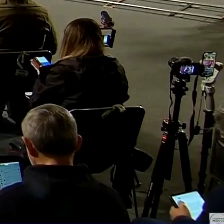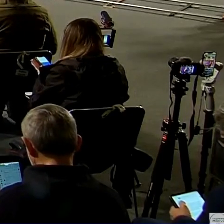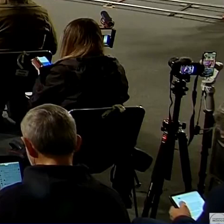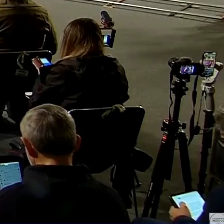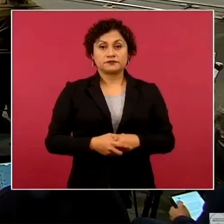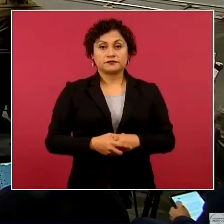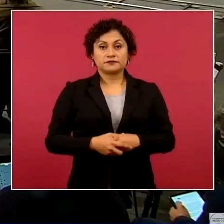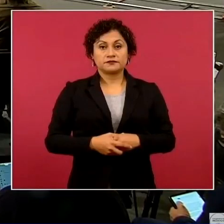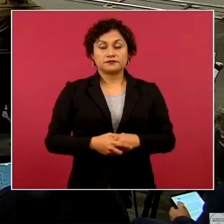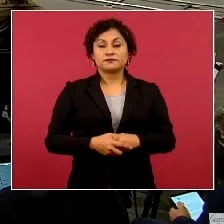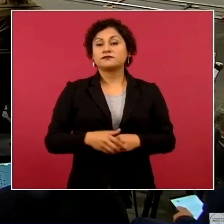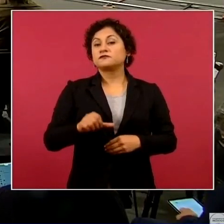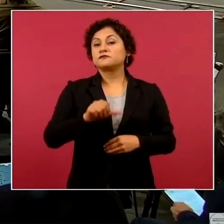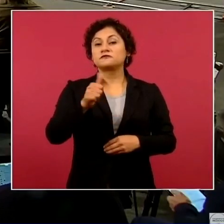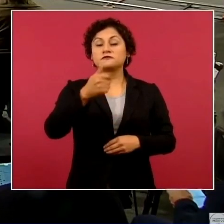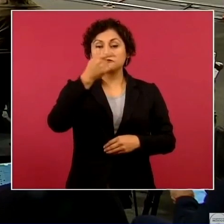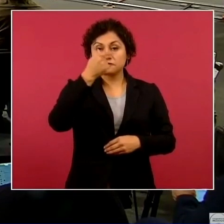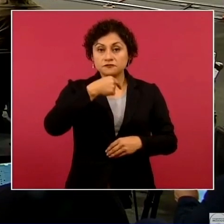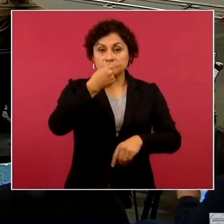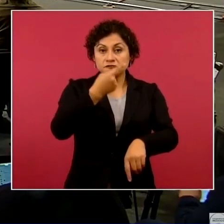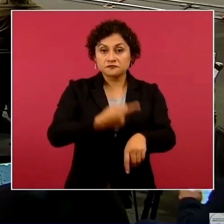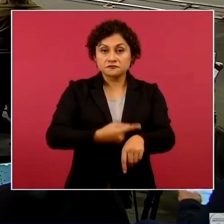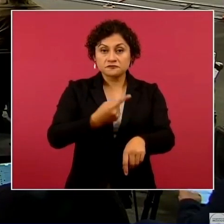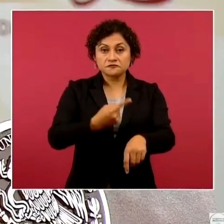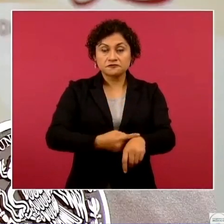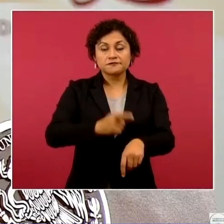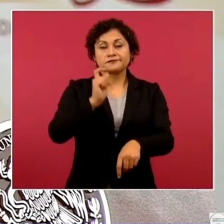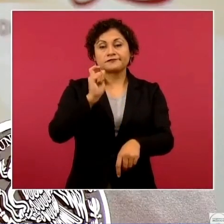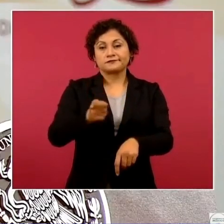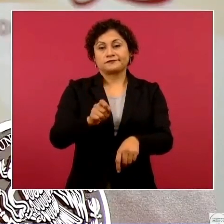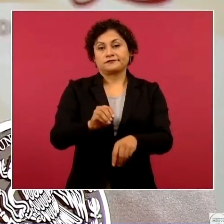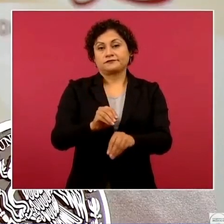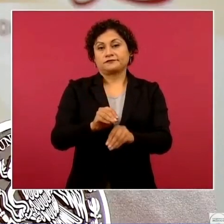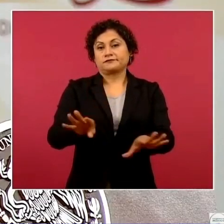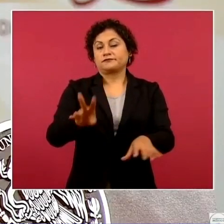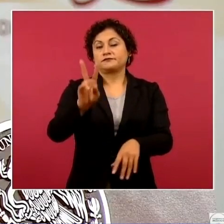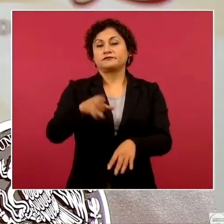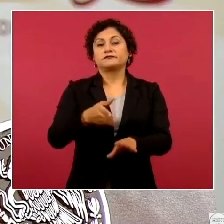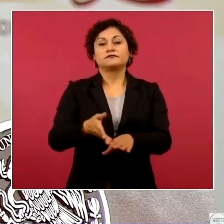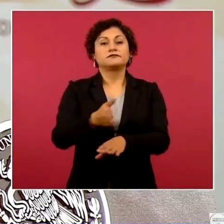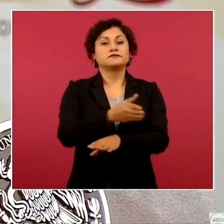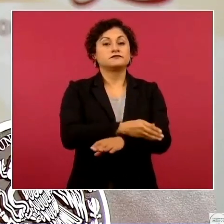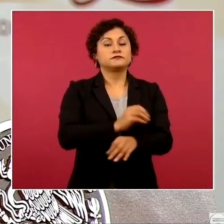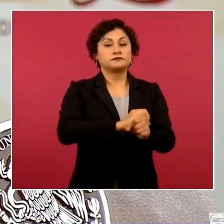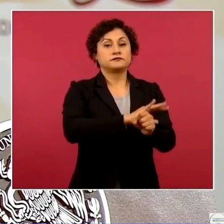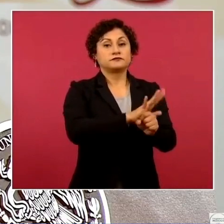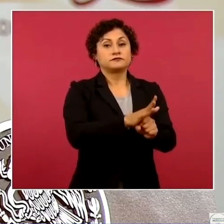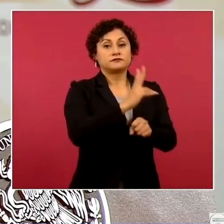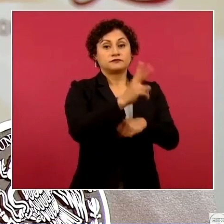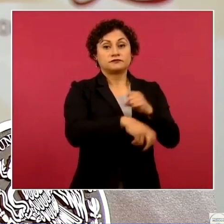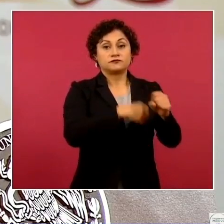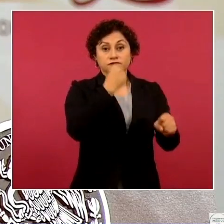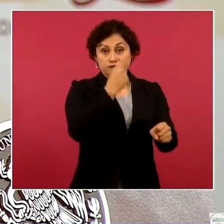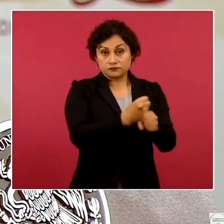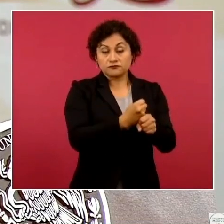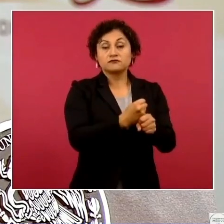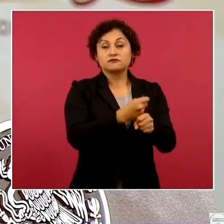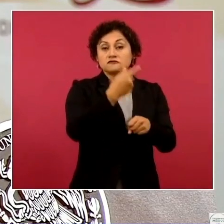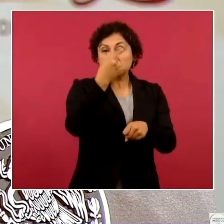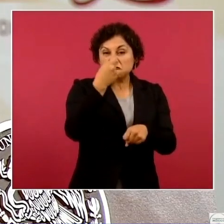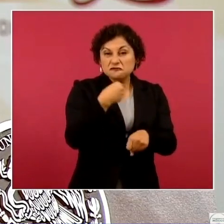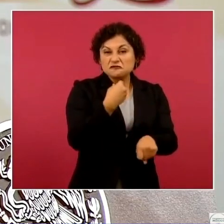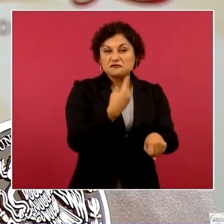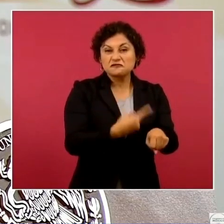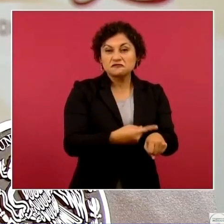entero, durante los 2 primeros años de la pandemia COVID, prácticamente no circularon los virus de influenza, que típicamente